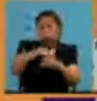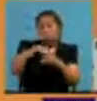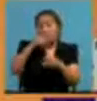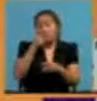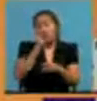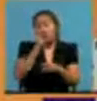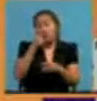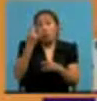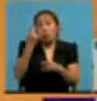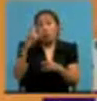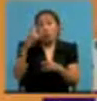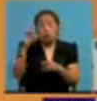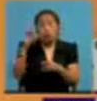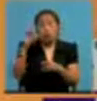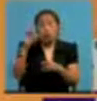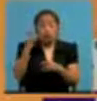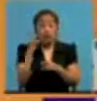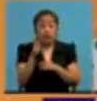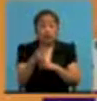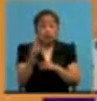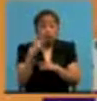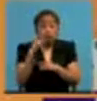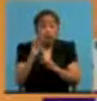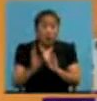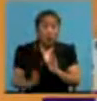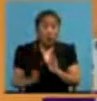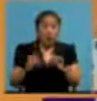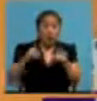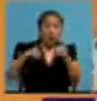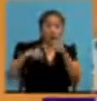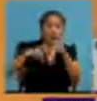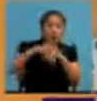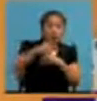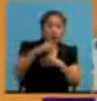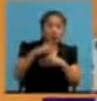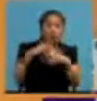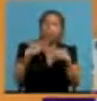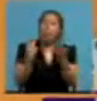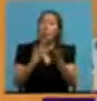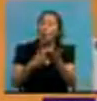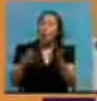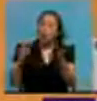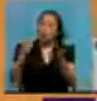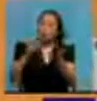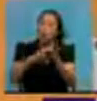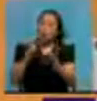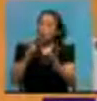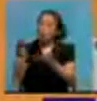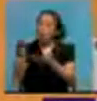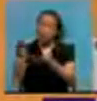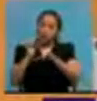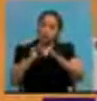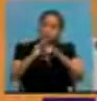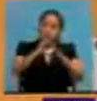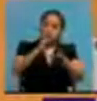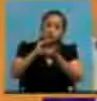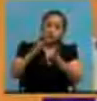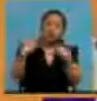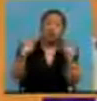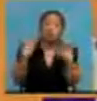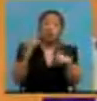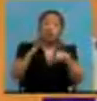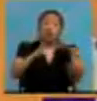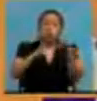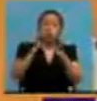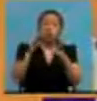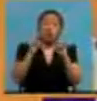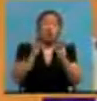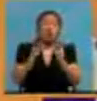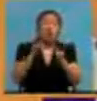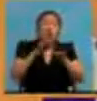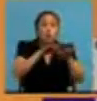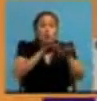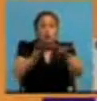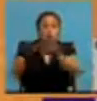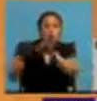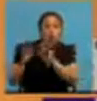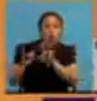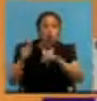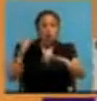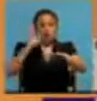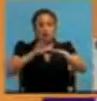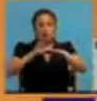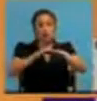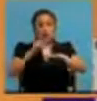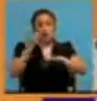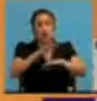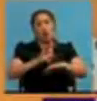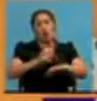uocra ellos no ven que el que en el futuro se vaya a volver a invertir y hablan también de que los empresarios no se puede cargar las culpas